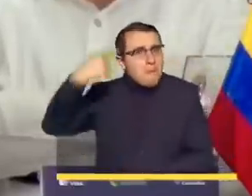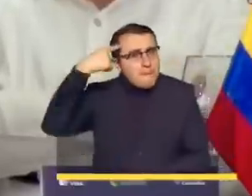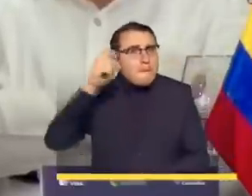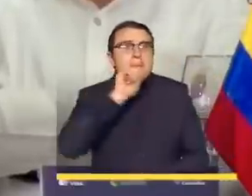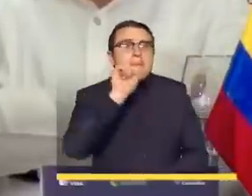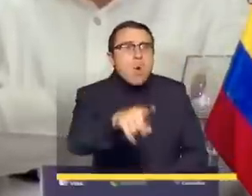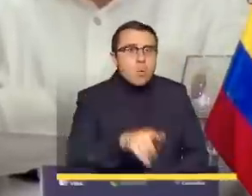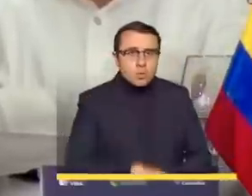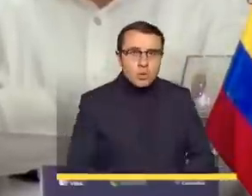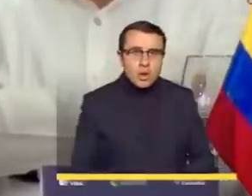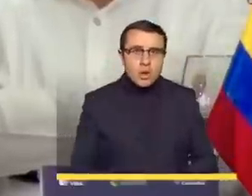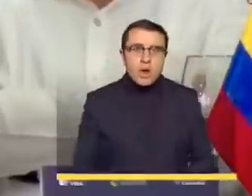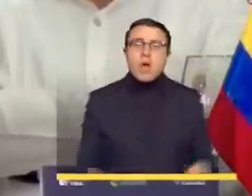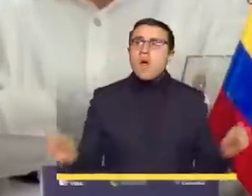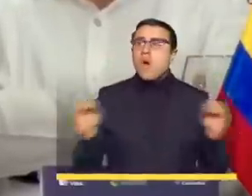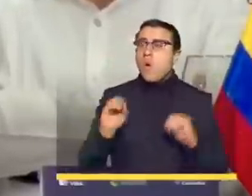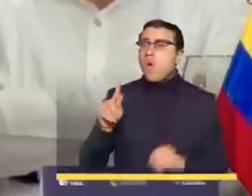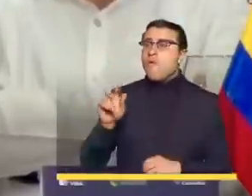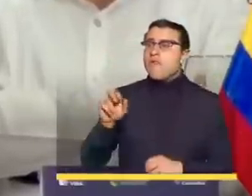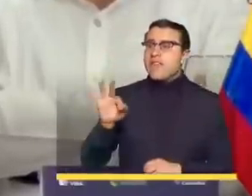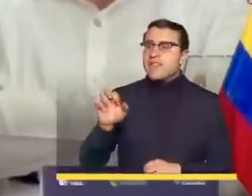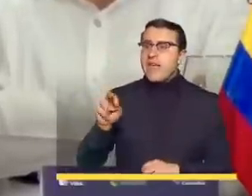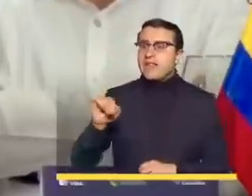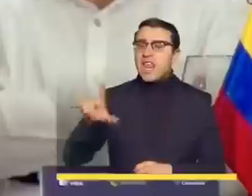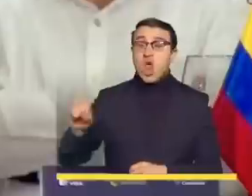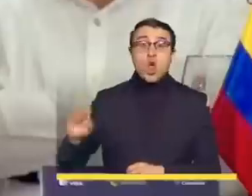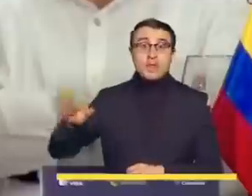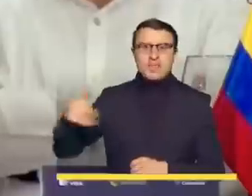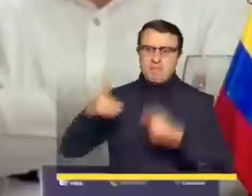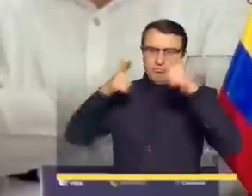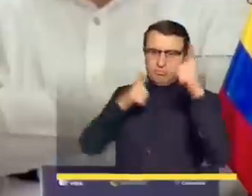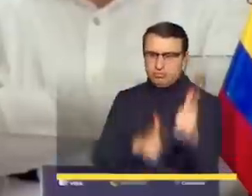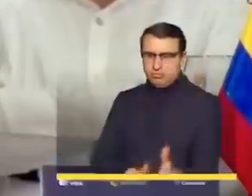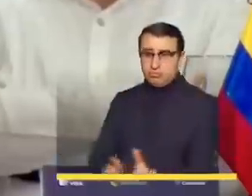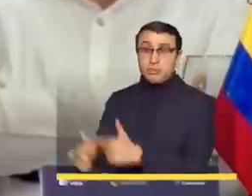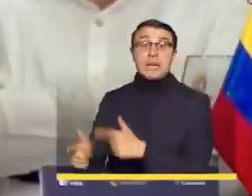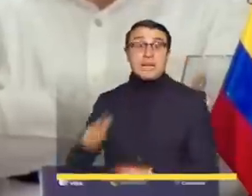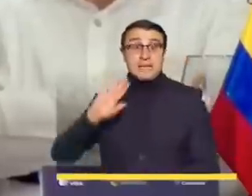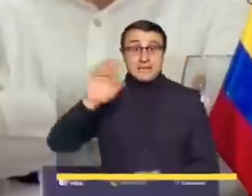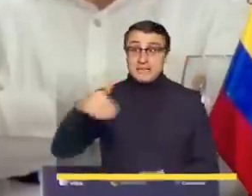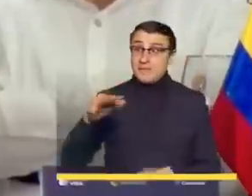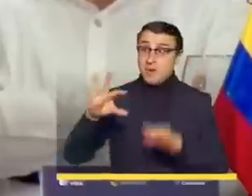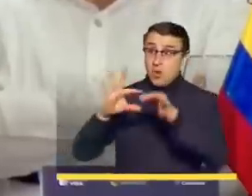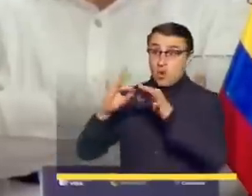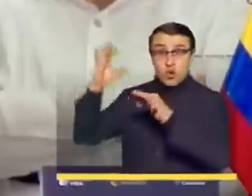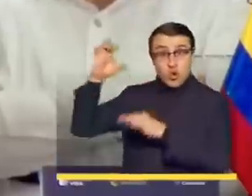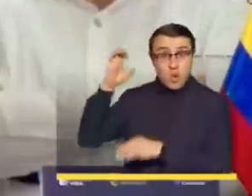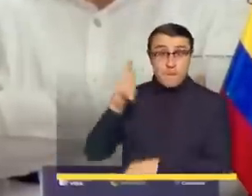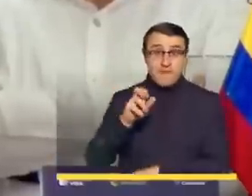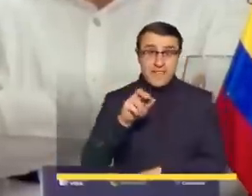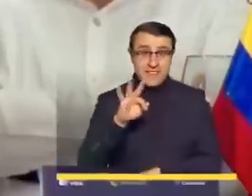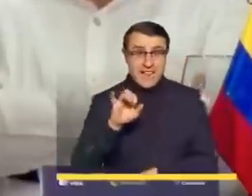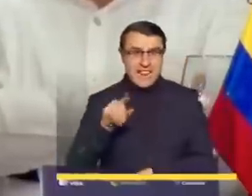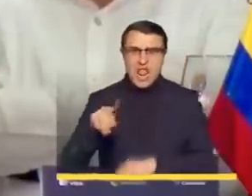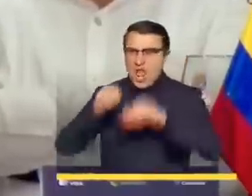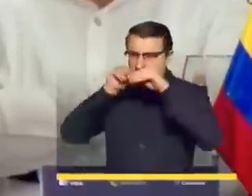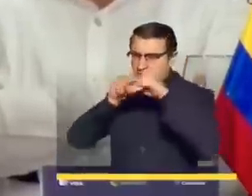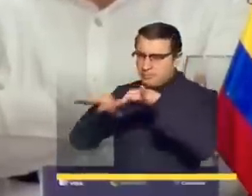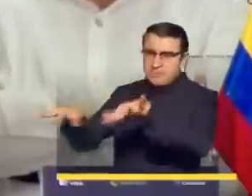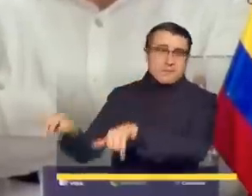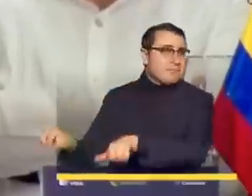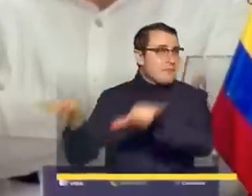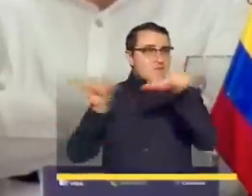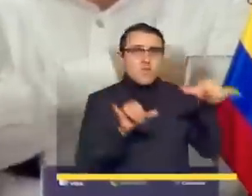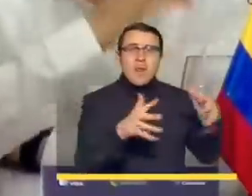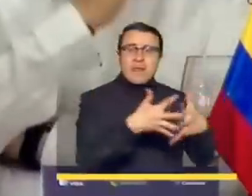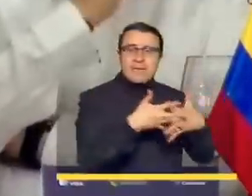¿O es que el fentanilo lo van a acabar con fusiles? Apenas entre el fentanilo a la Unión Europea se produce exactamente lo mismo que en los